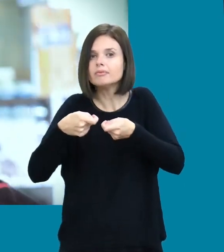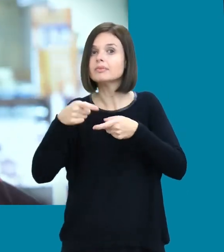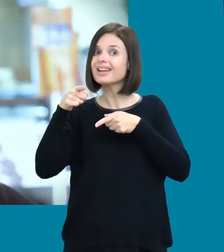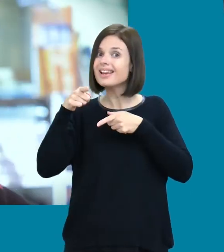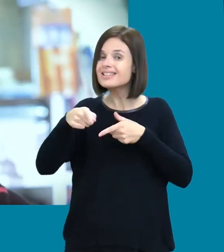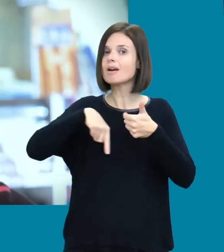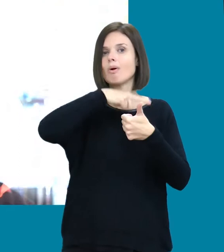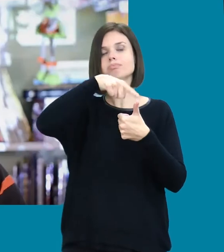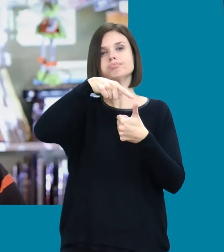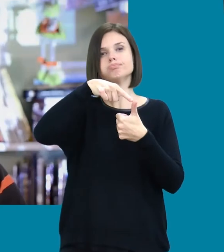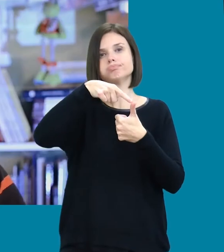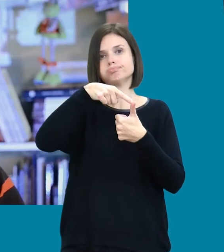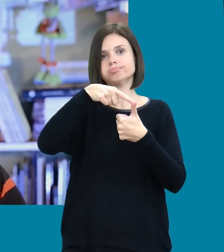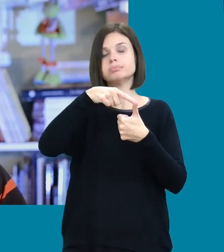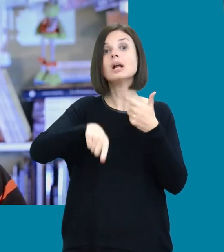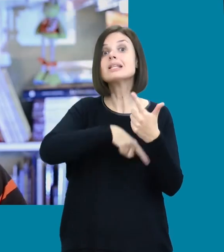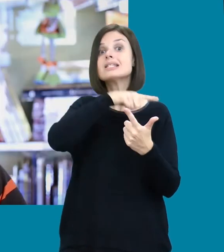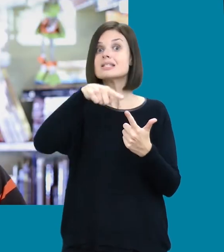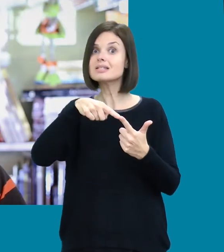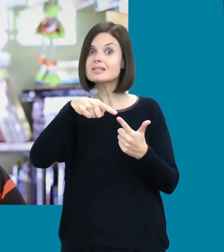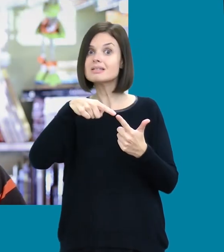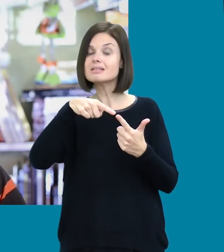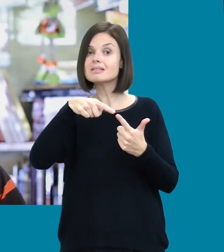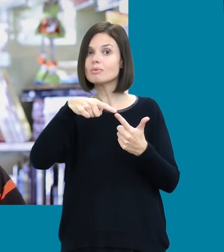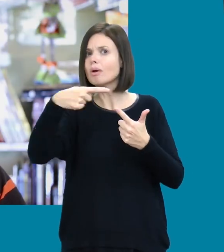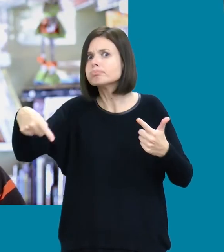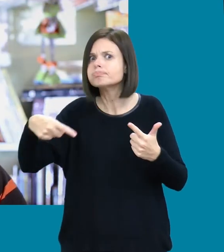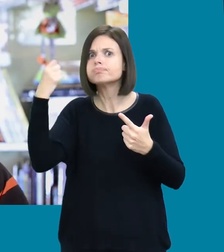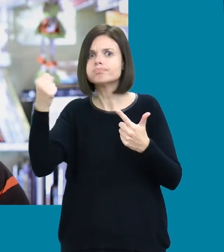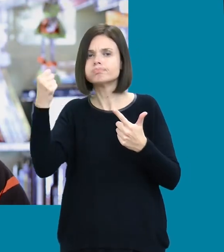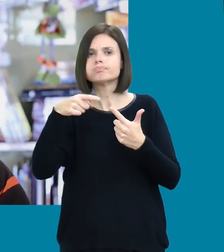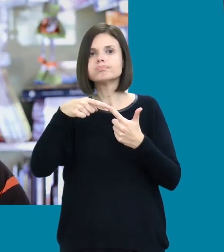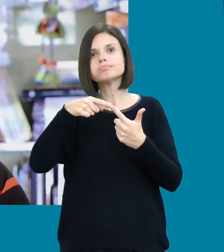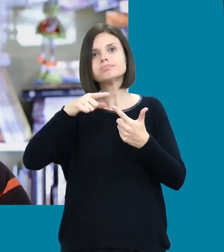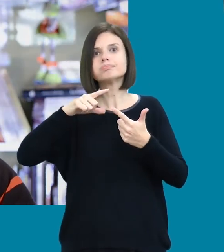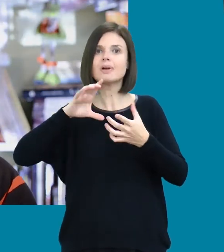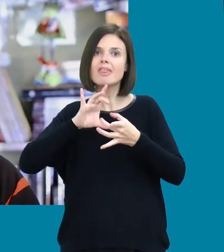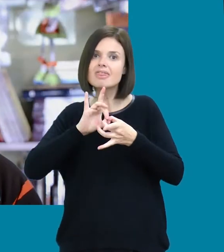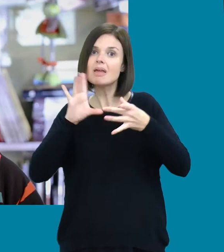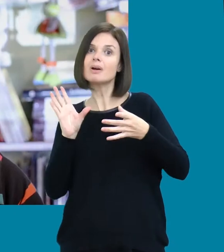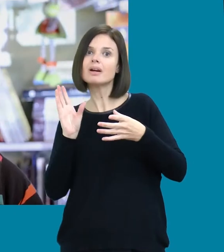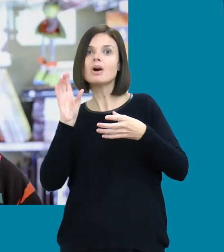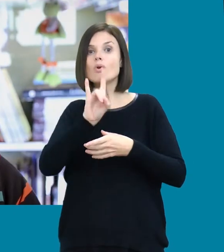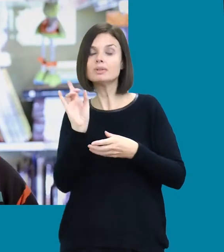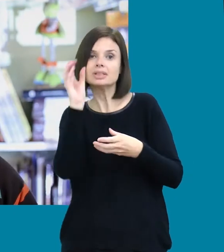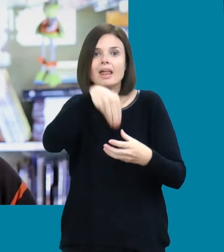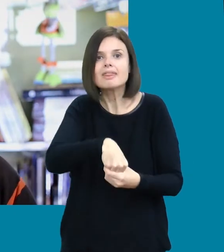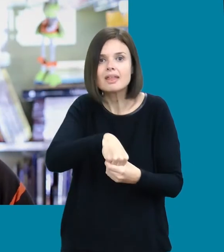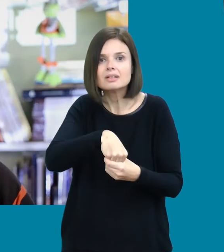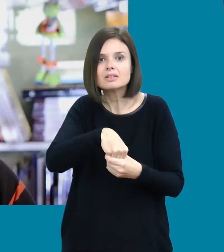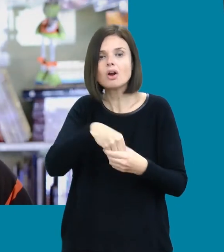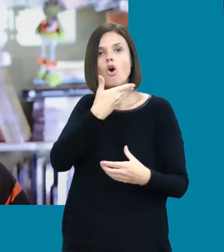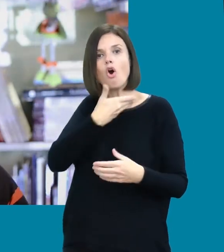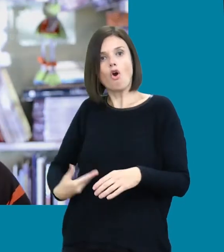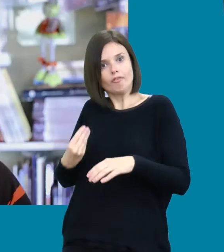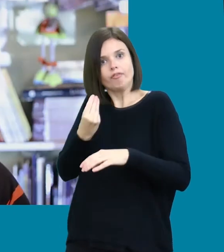era una primera bandera. La segunda bandera era la de democratizarla internamente, es decir, que el